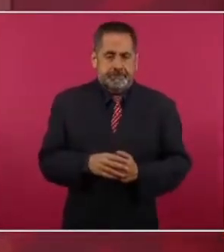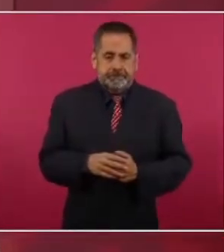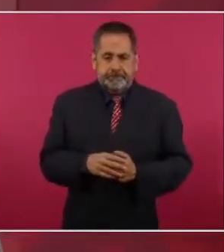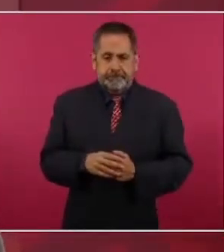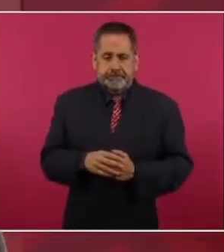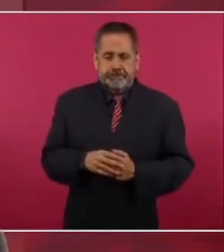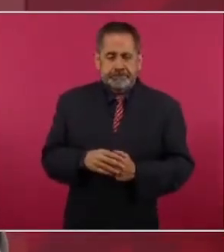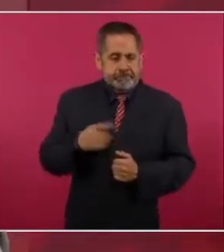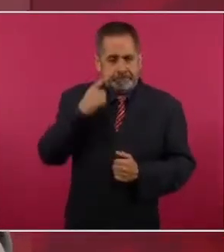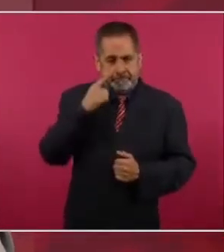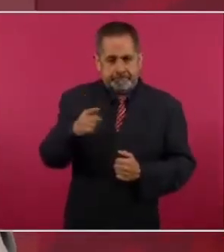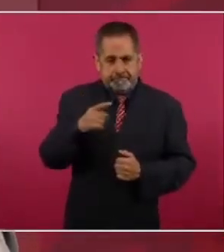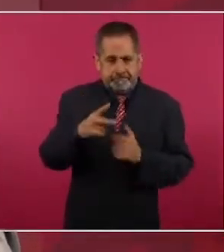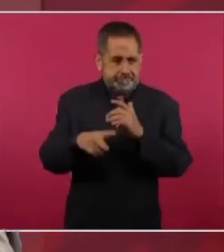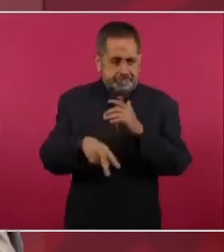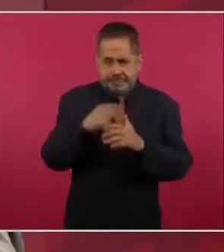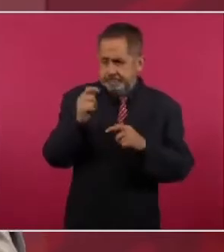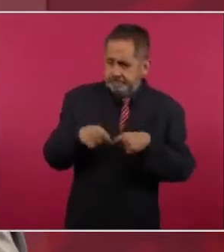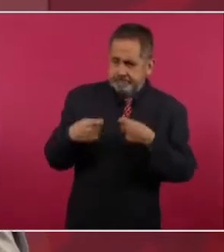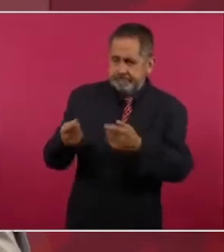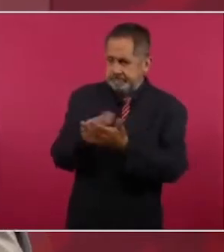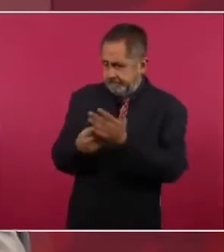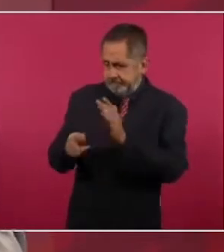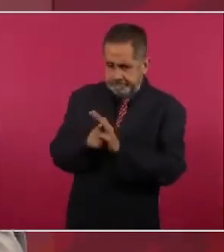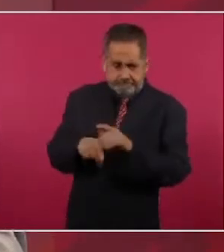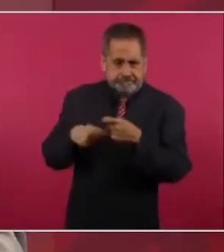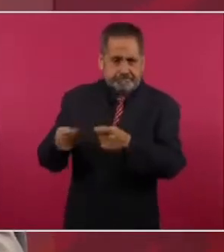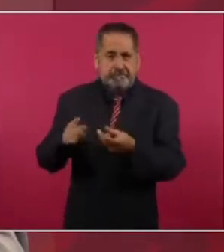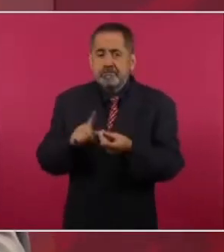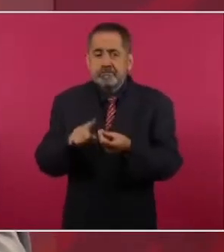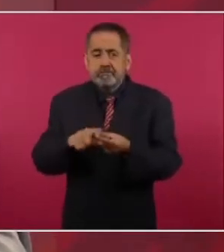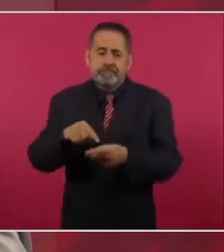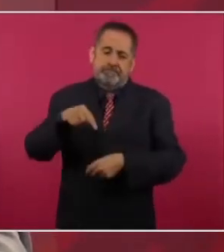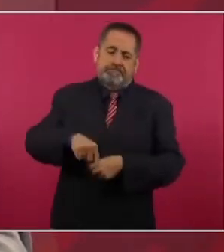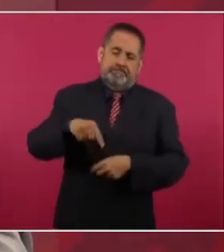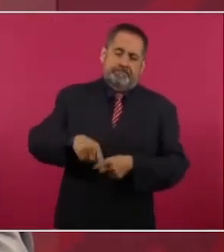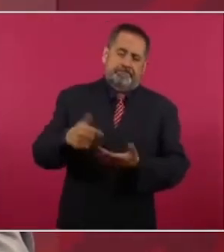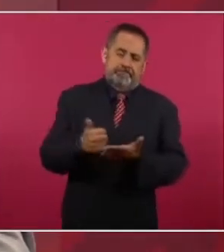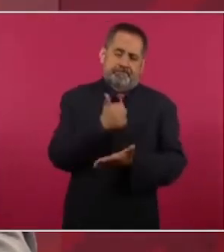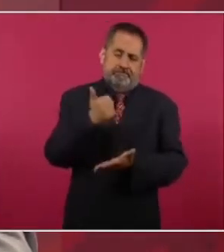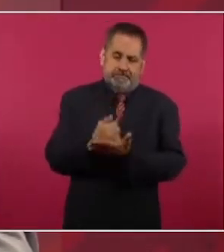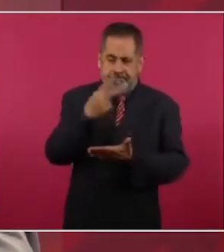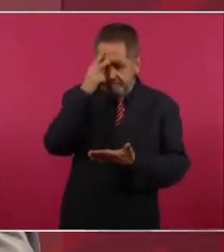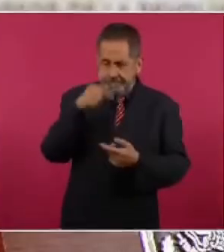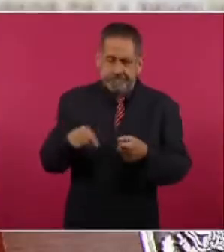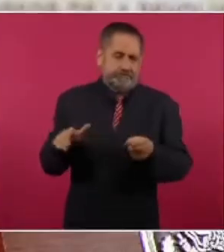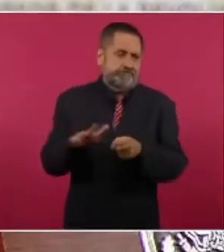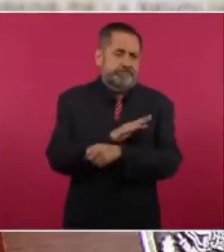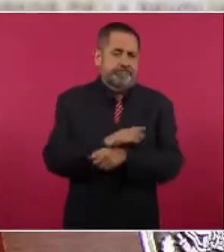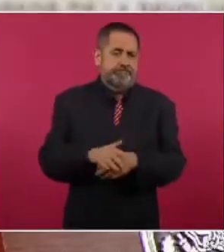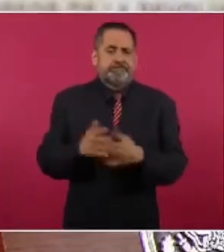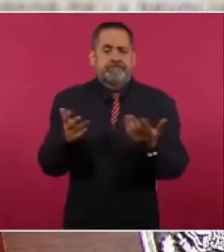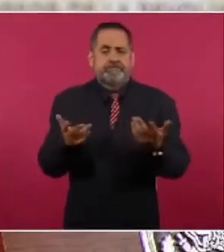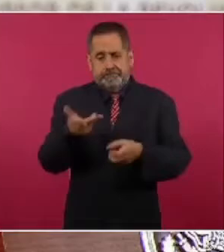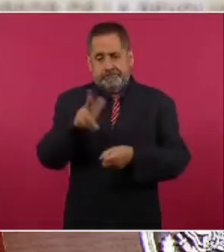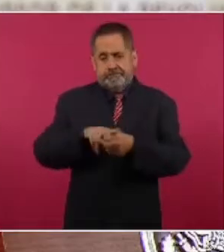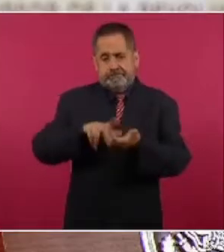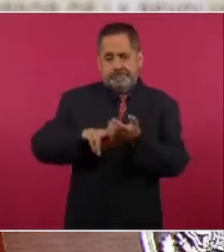cubren todas las vacantes en la Ciudad de México, en estos